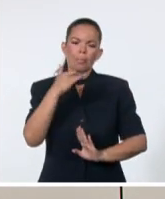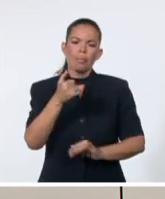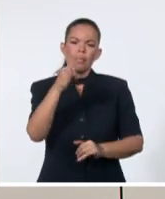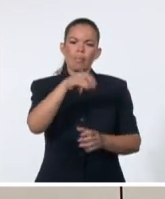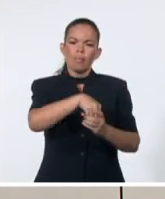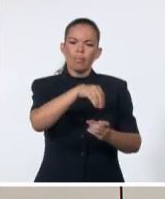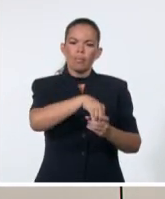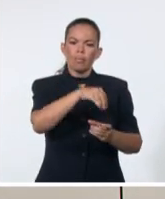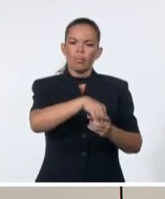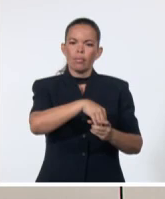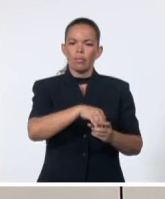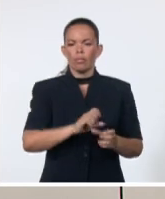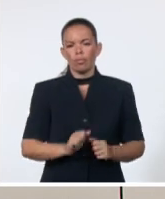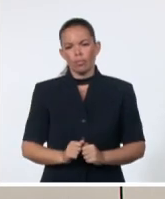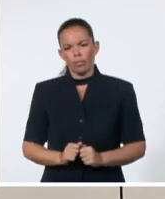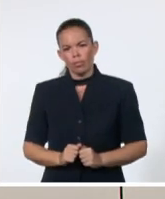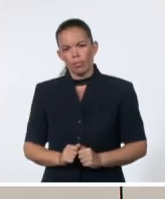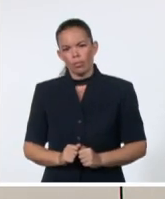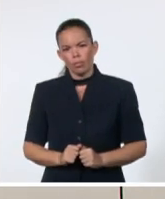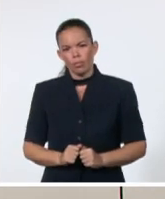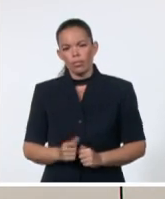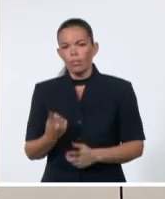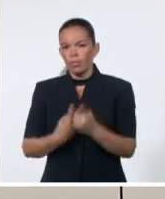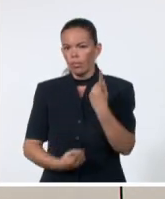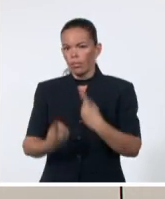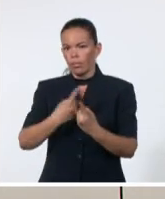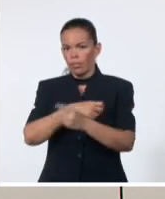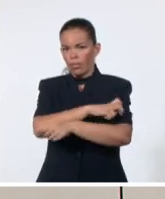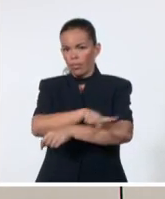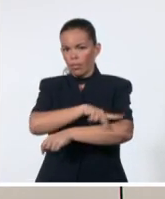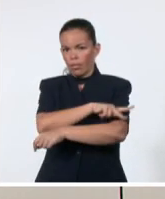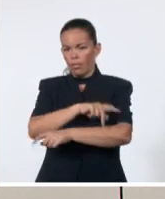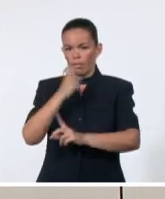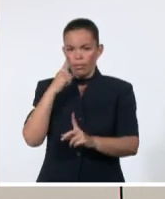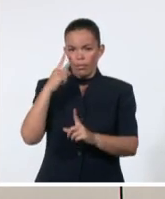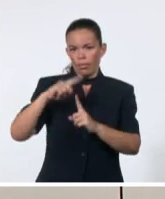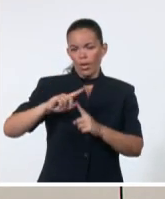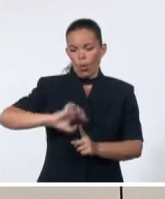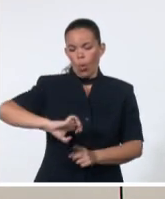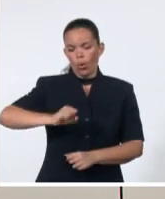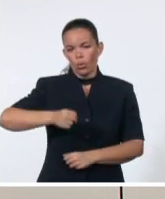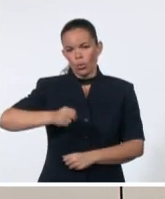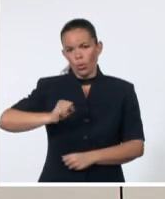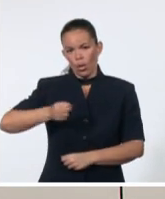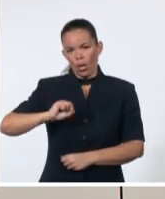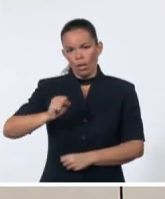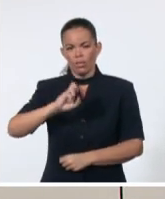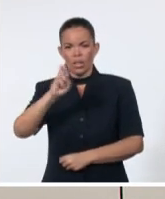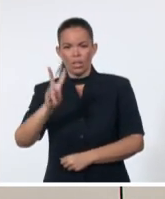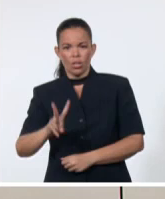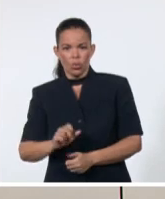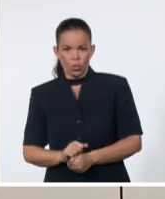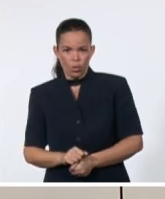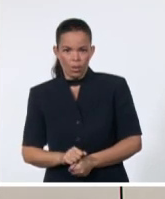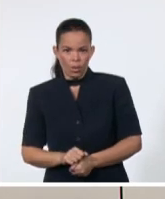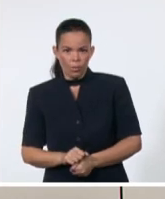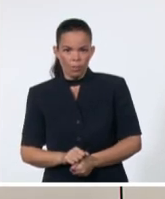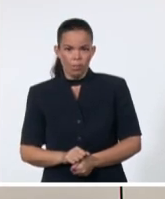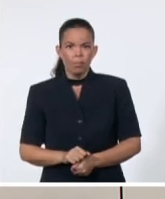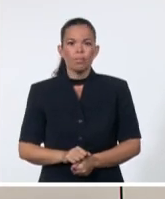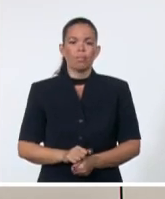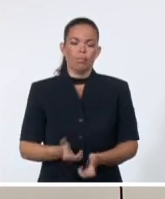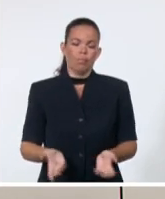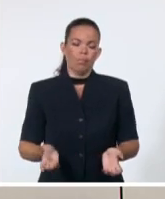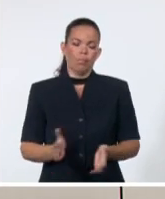activos de ese país que siguen en manos ajenas a los venezolanos, incluso varias toneladas de oro. Comprenderán entonces los amigos